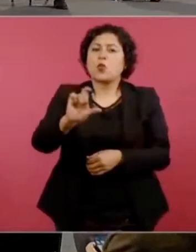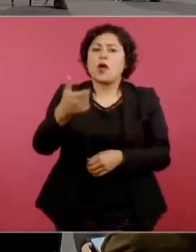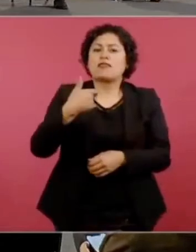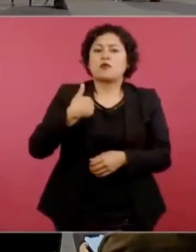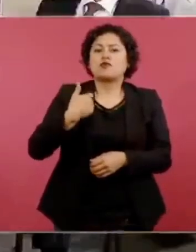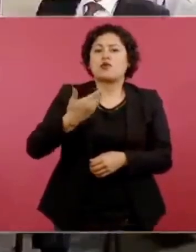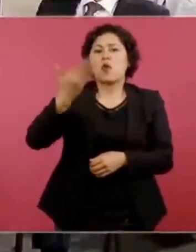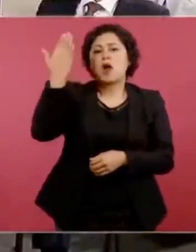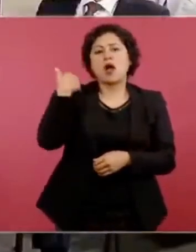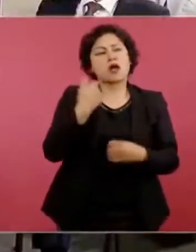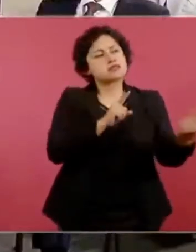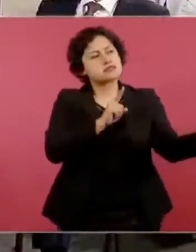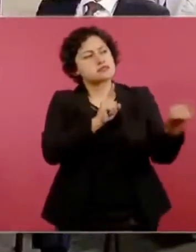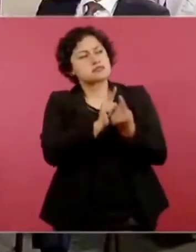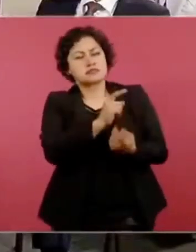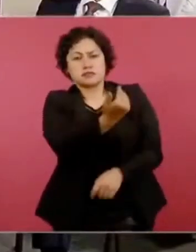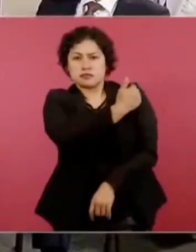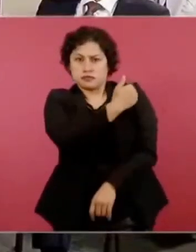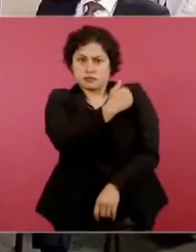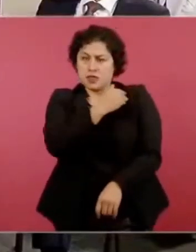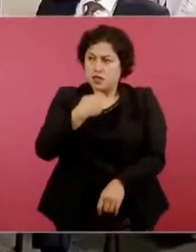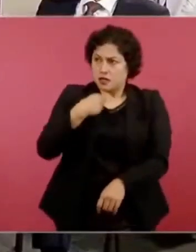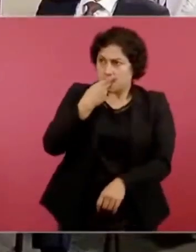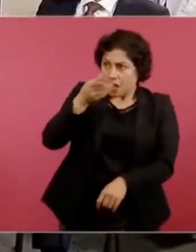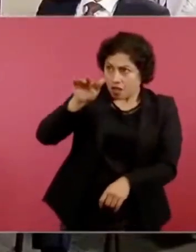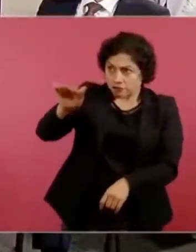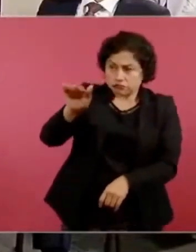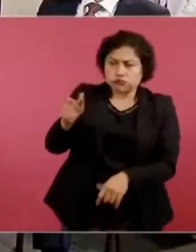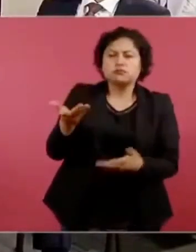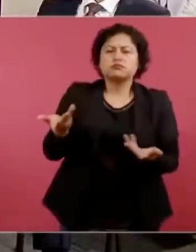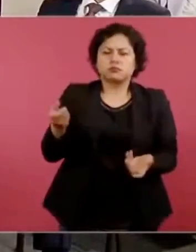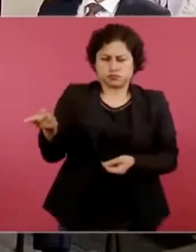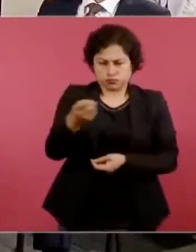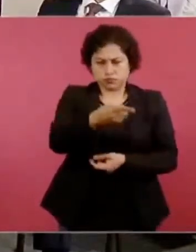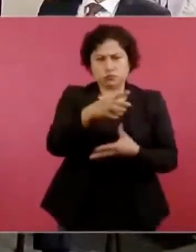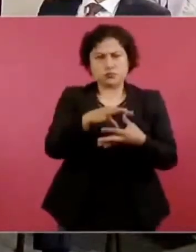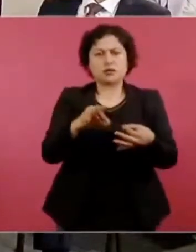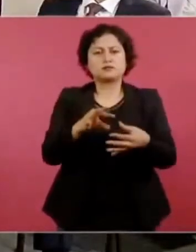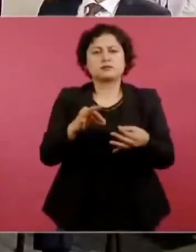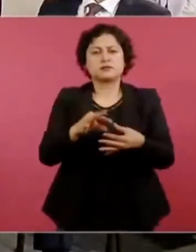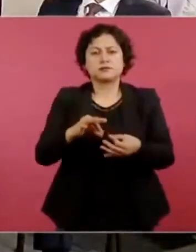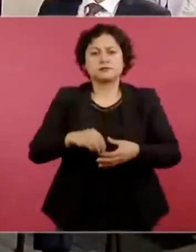Ricardo a buscar un acuerdo?